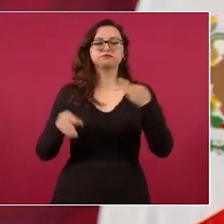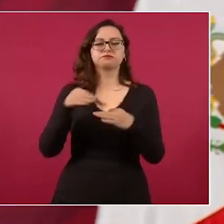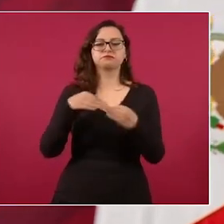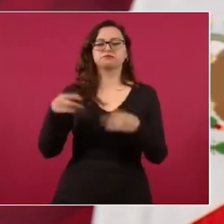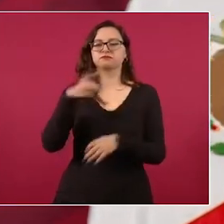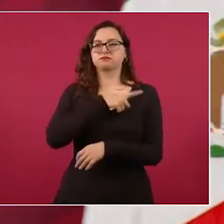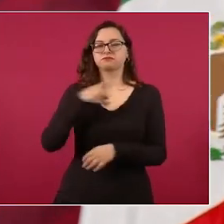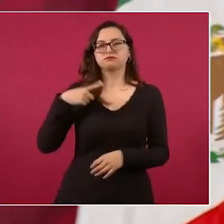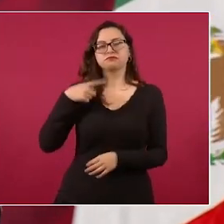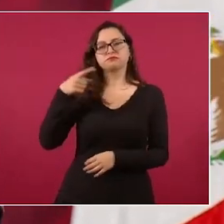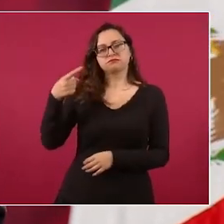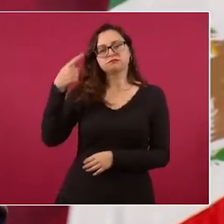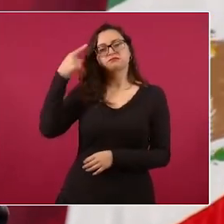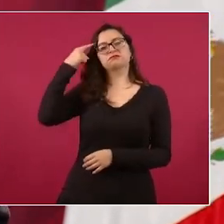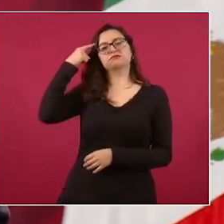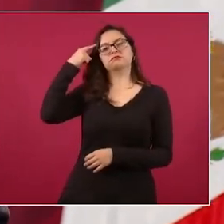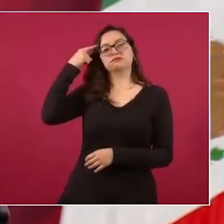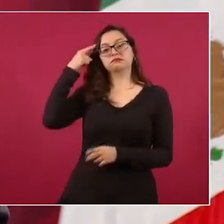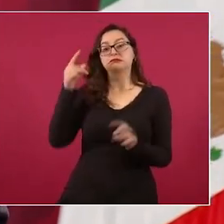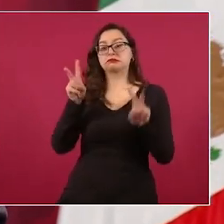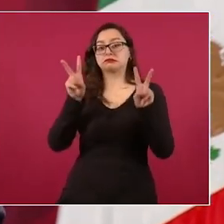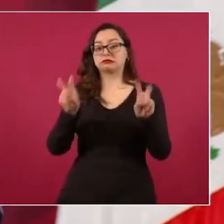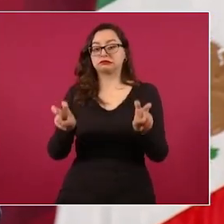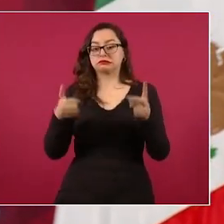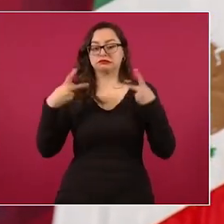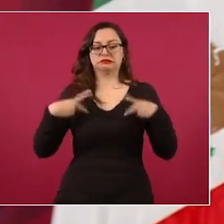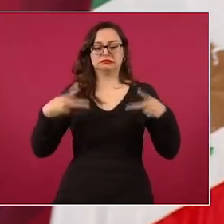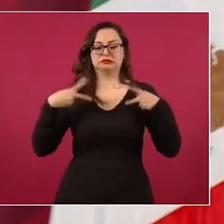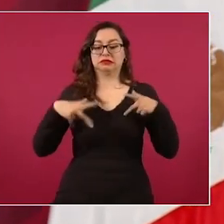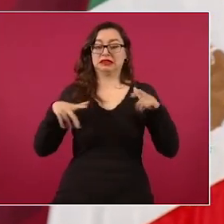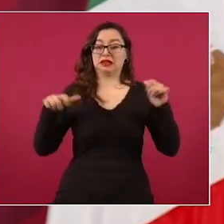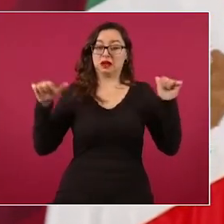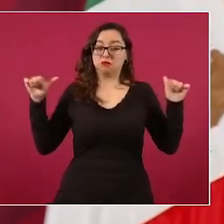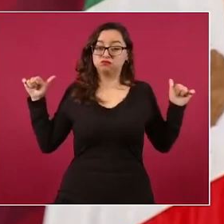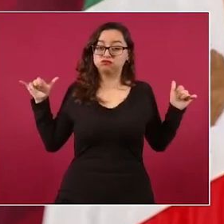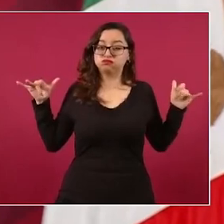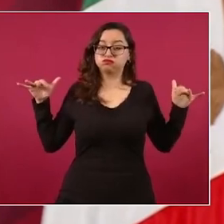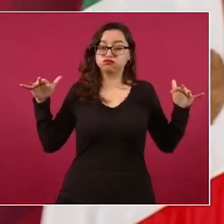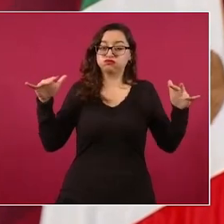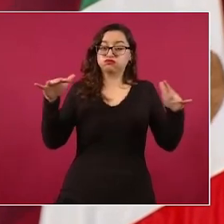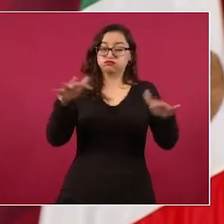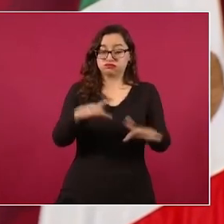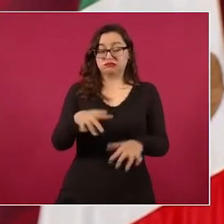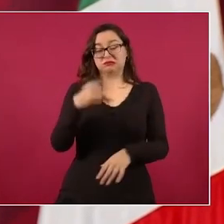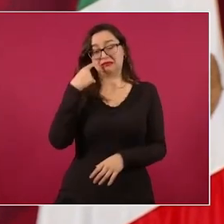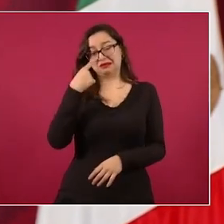tener cuidado con los actos masivos por lo de Seúl.